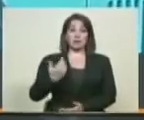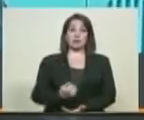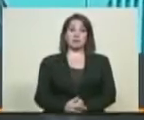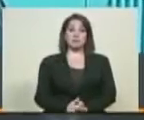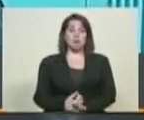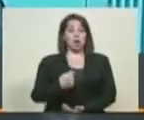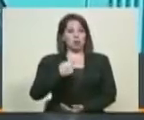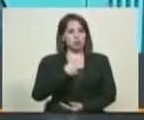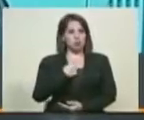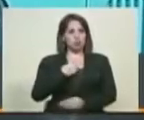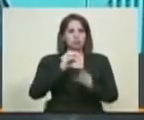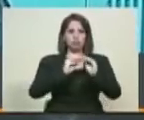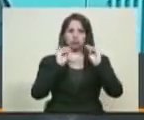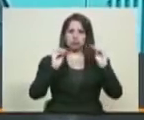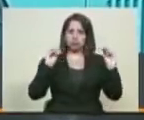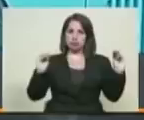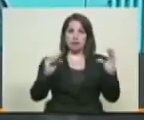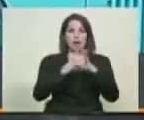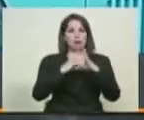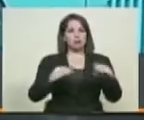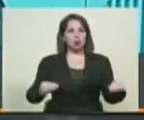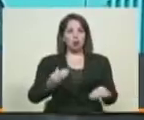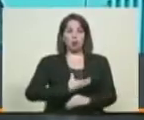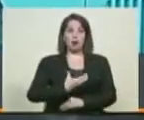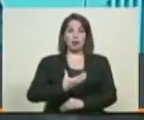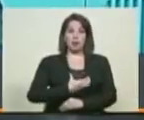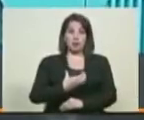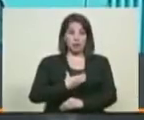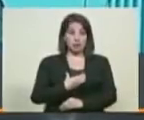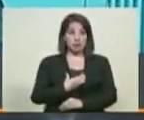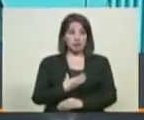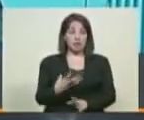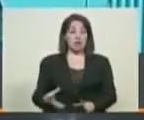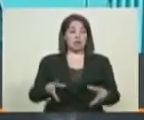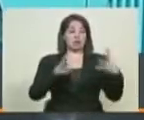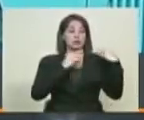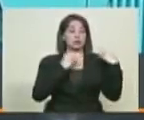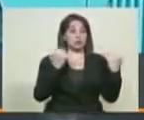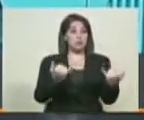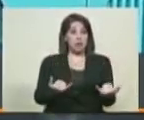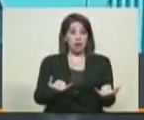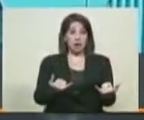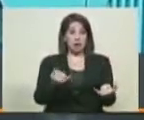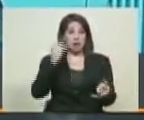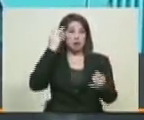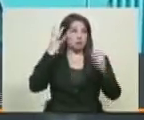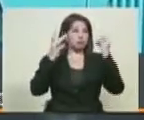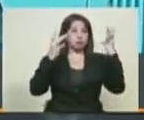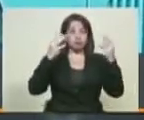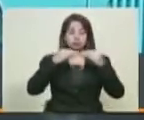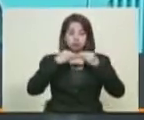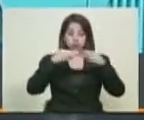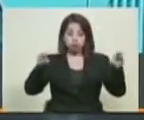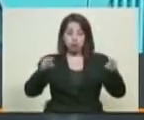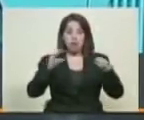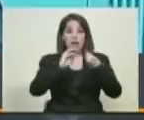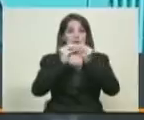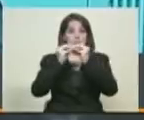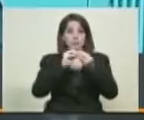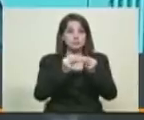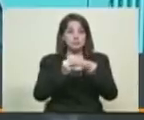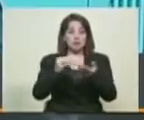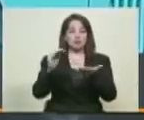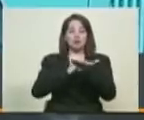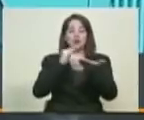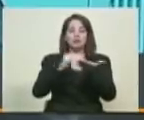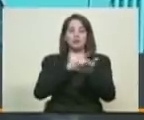un llamado a los alcaldes, a las alcaldesas, a que asumamos de manera creadora las soluciones a una